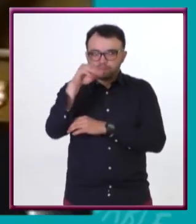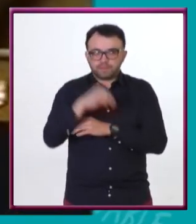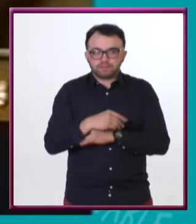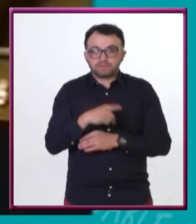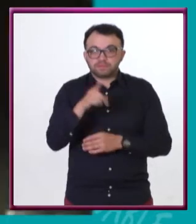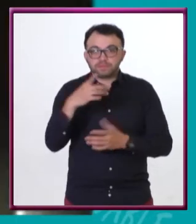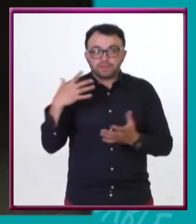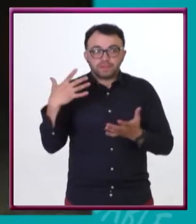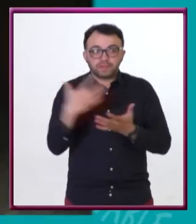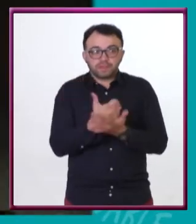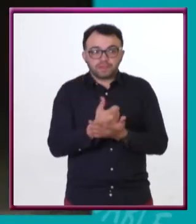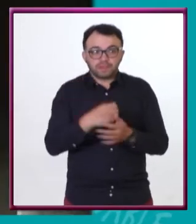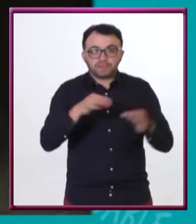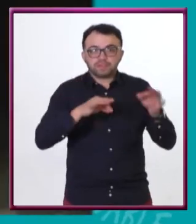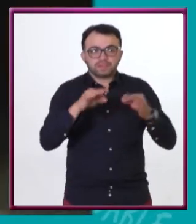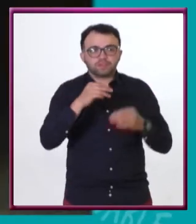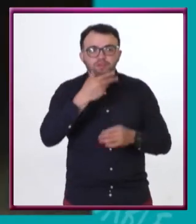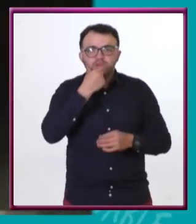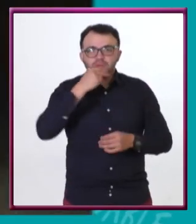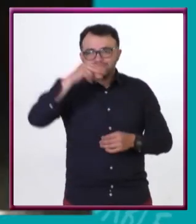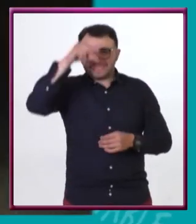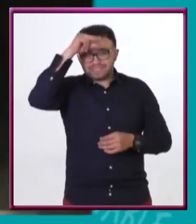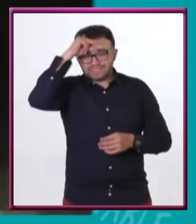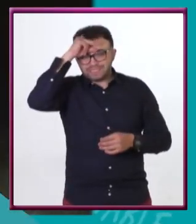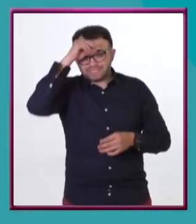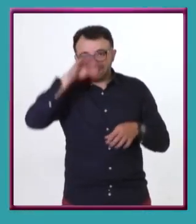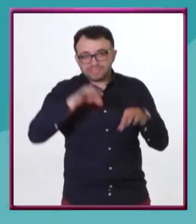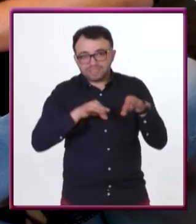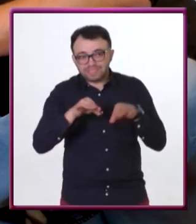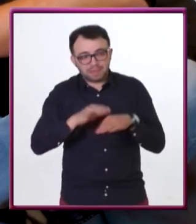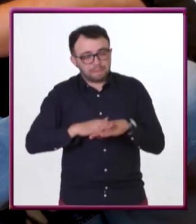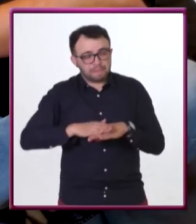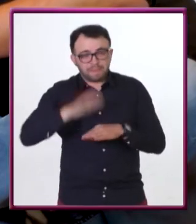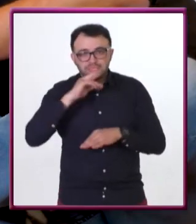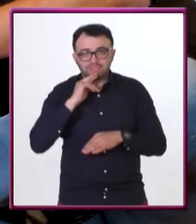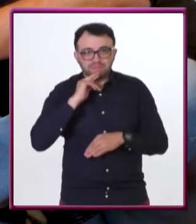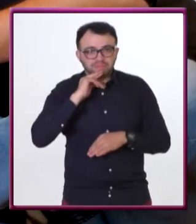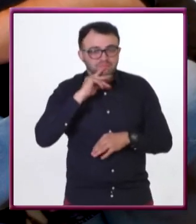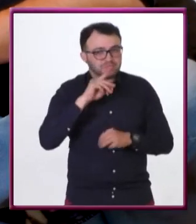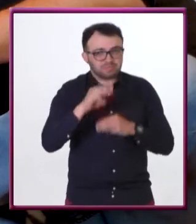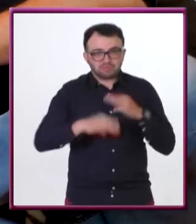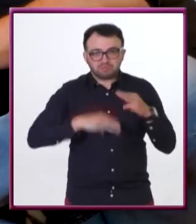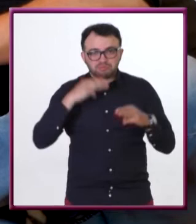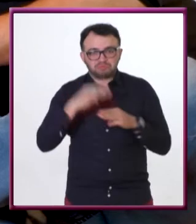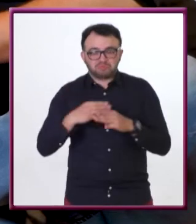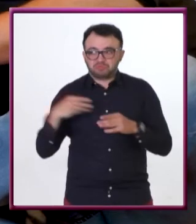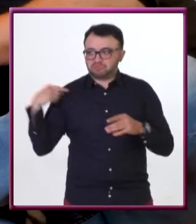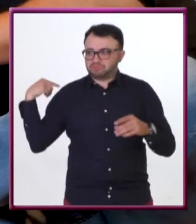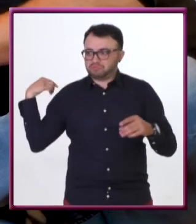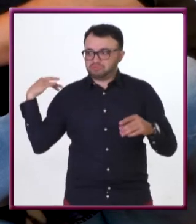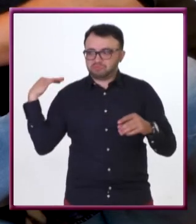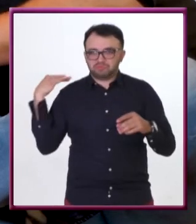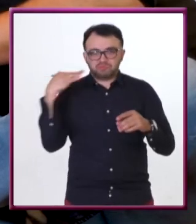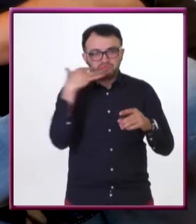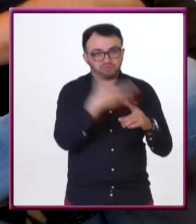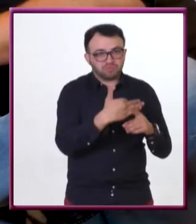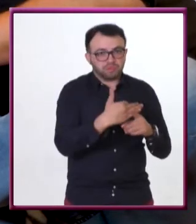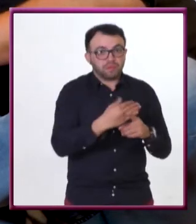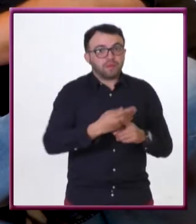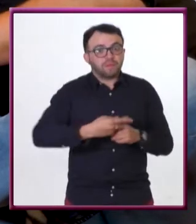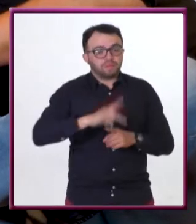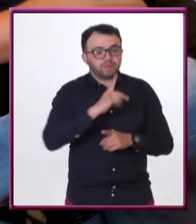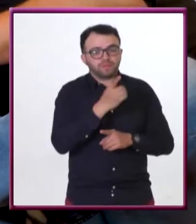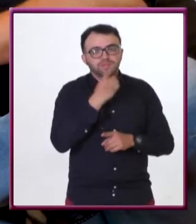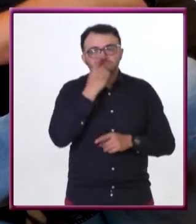legendario jugador de ajedrez Garry Kasparov, considerado uno de los mejores de todos los tiempos, aunque luego alegó que le hicieron